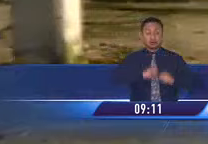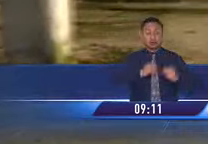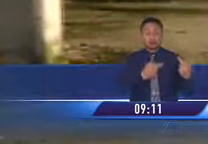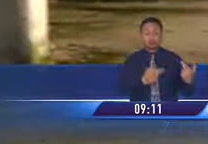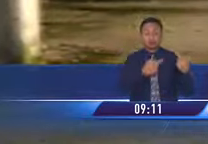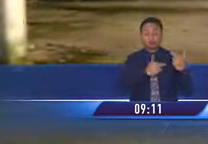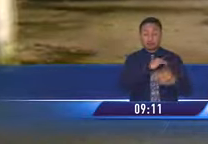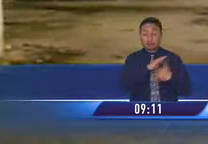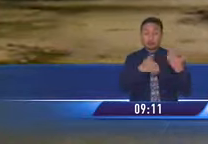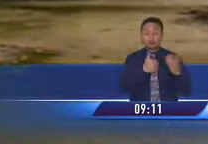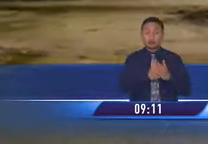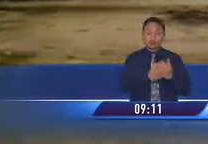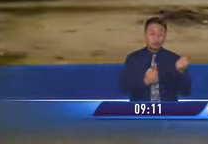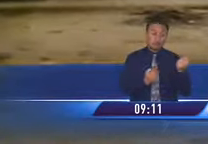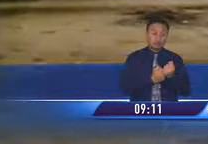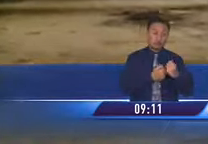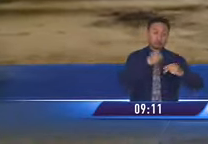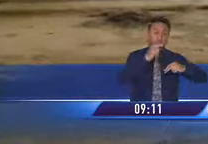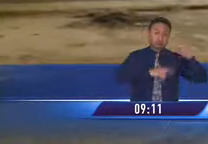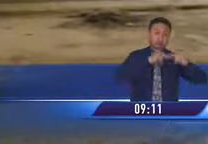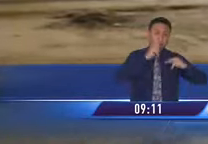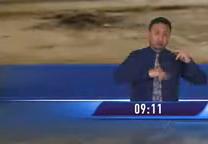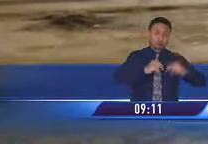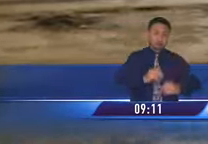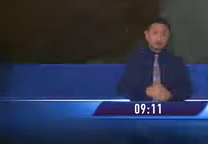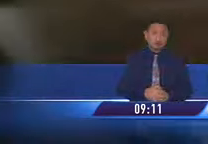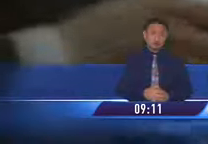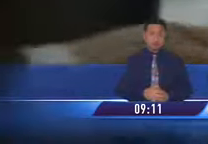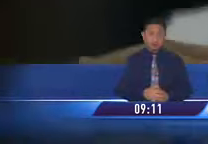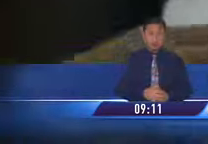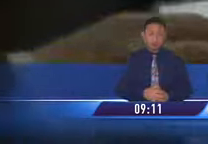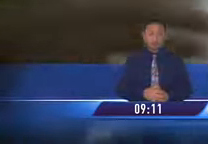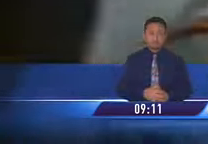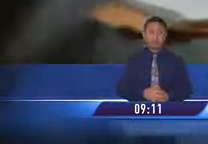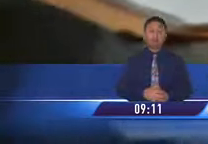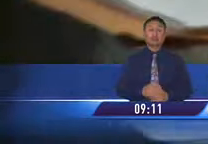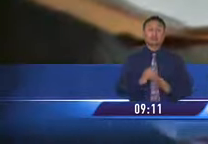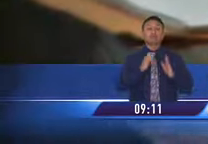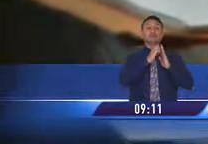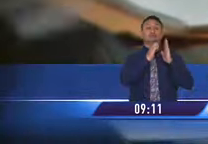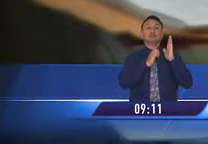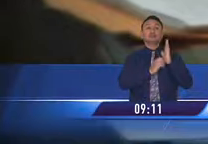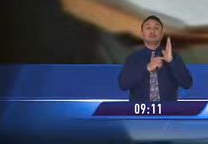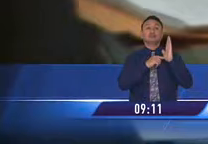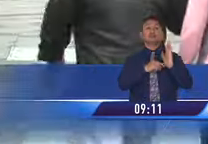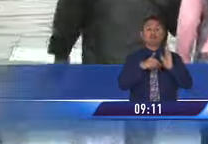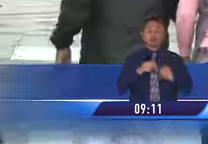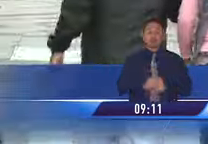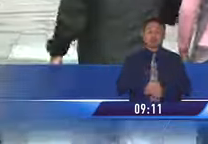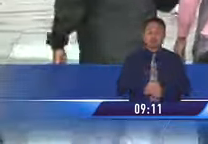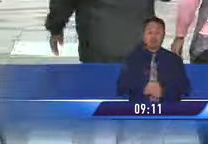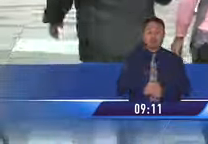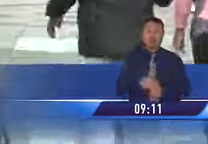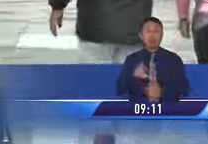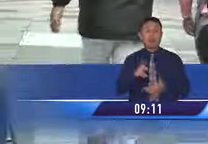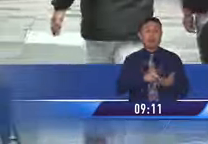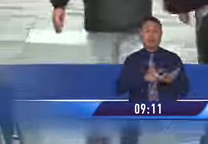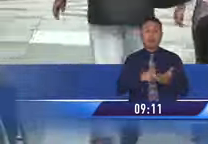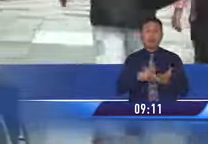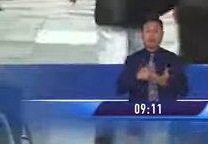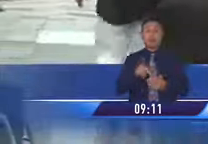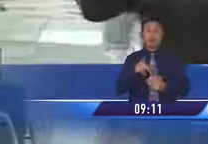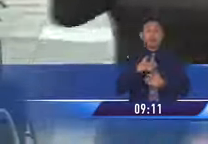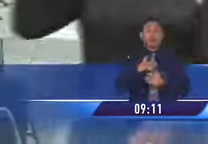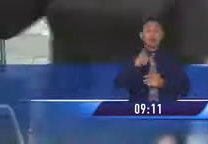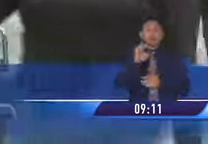Ciudadana y Reconstrucción de las Zonas Afectadas por el Terremoto. Estatuto que contemplaba la recaudación sobre la remuneración de los